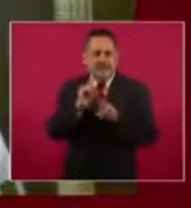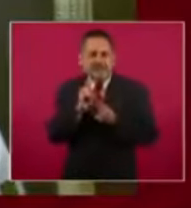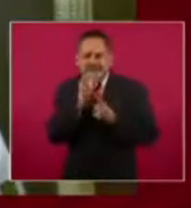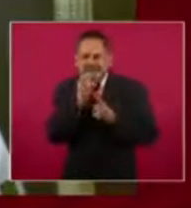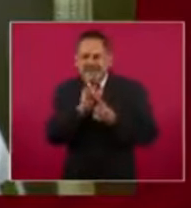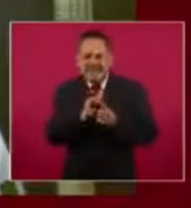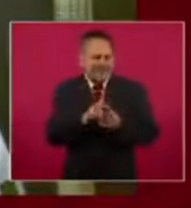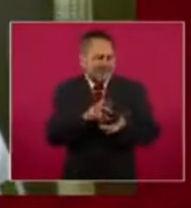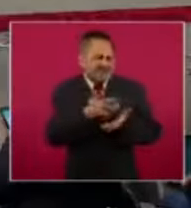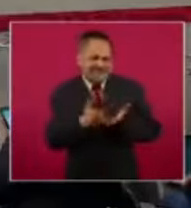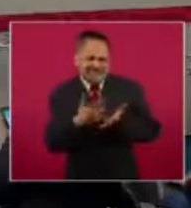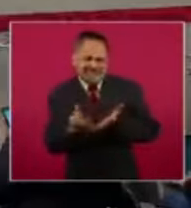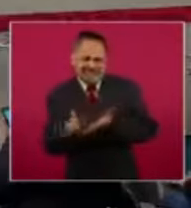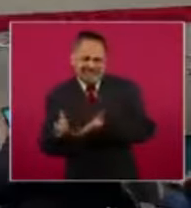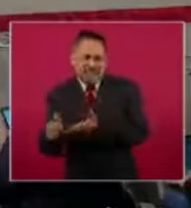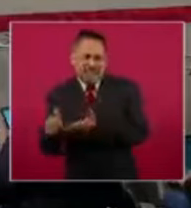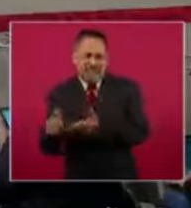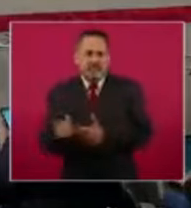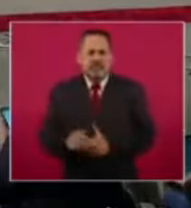con